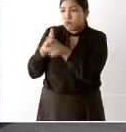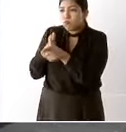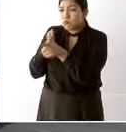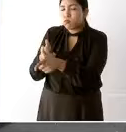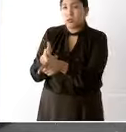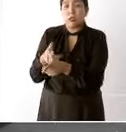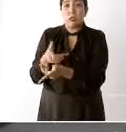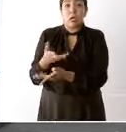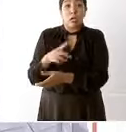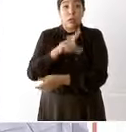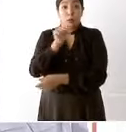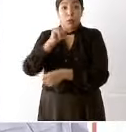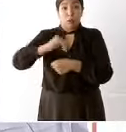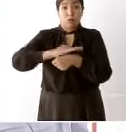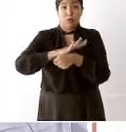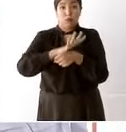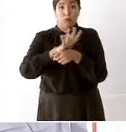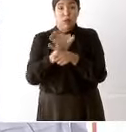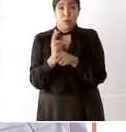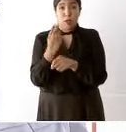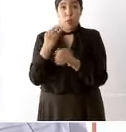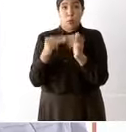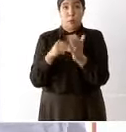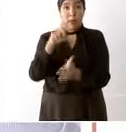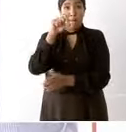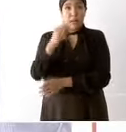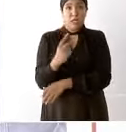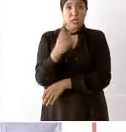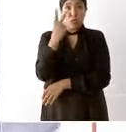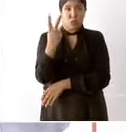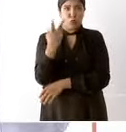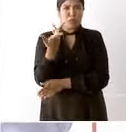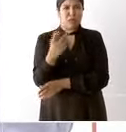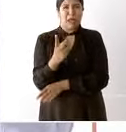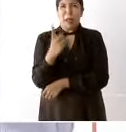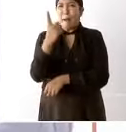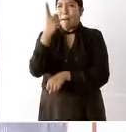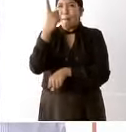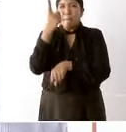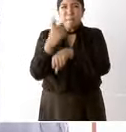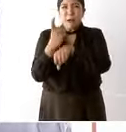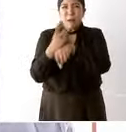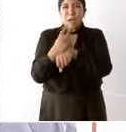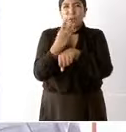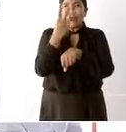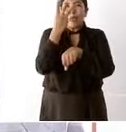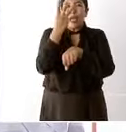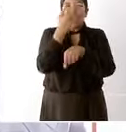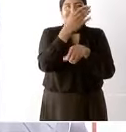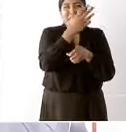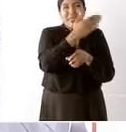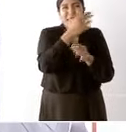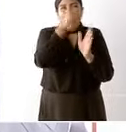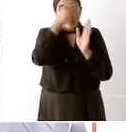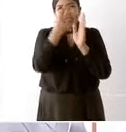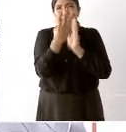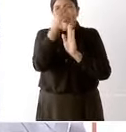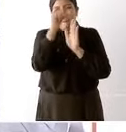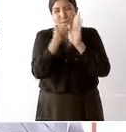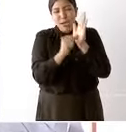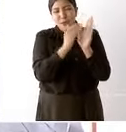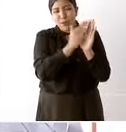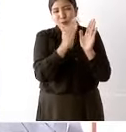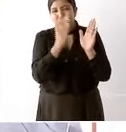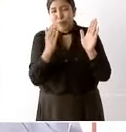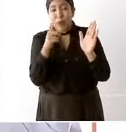este año 2022, tan solo en el primer trimestre se puso una cifra récord de